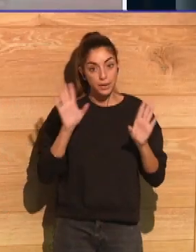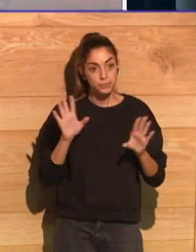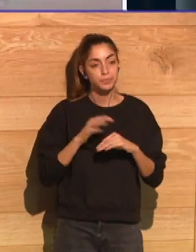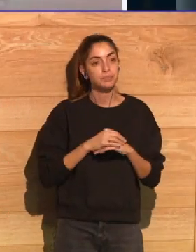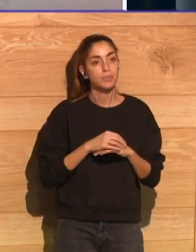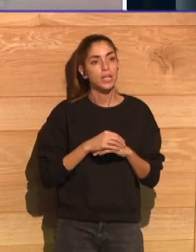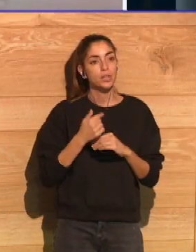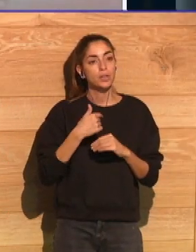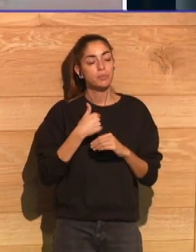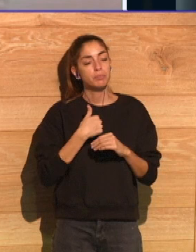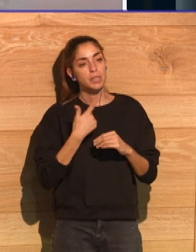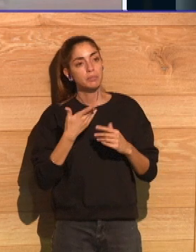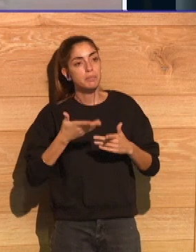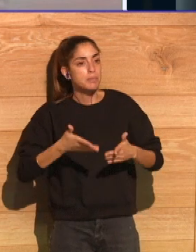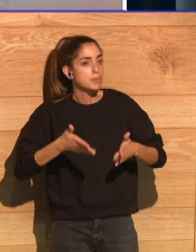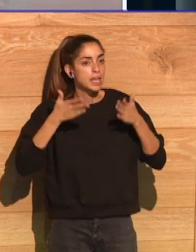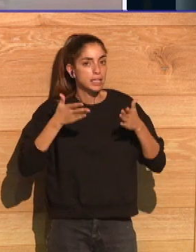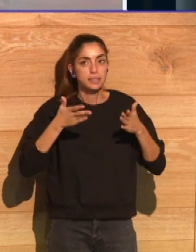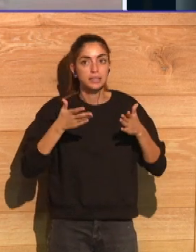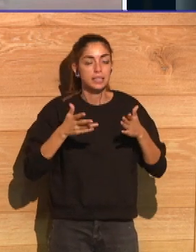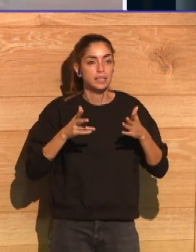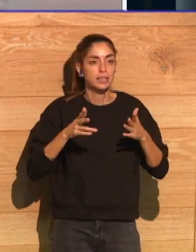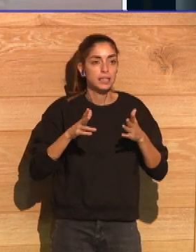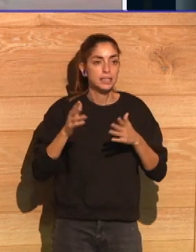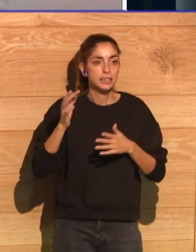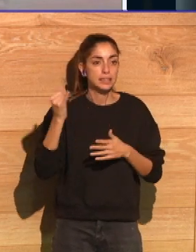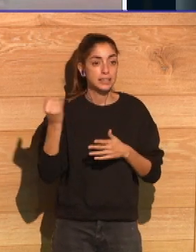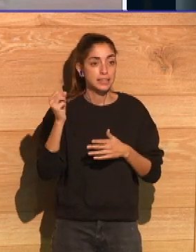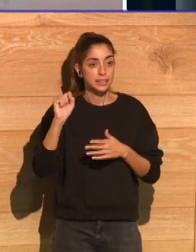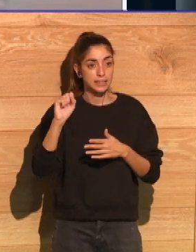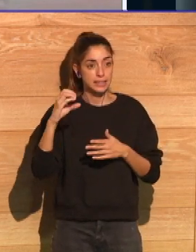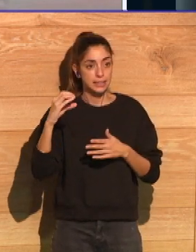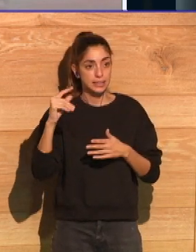Siempre me ha encantado Jack Kerouac, una de sus obras.